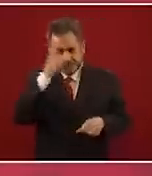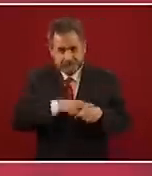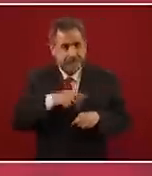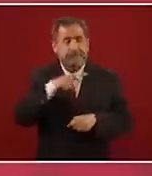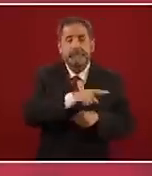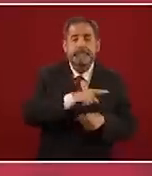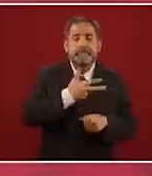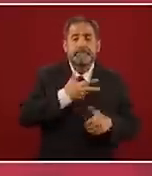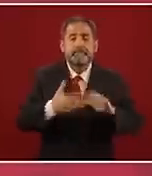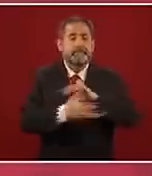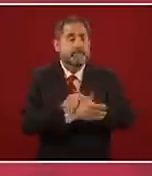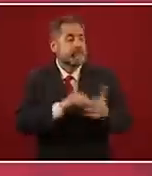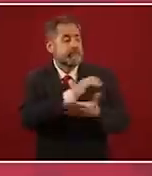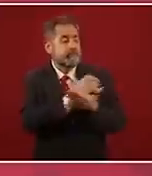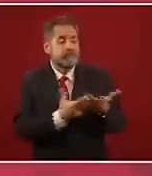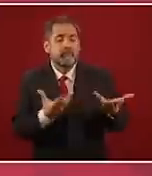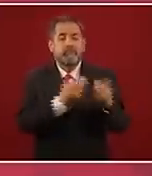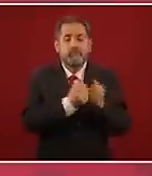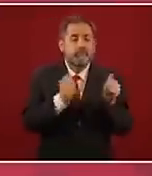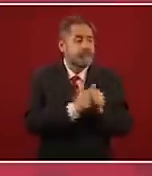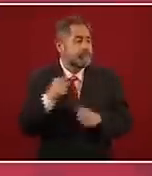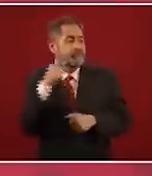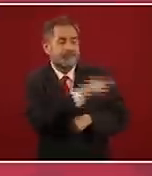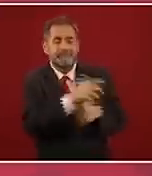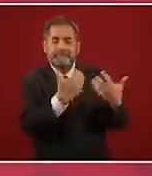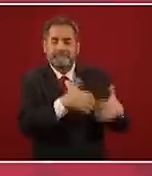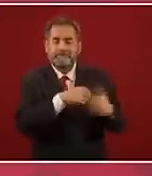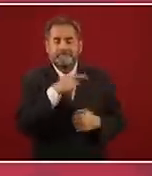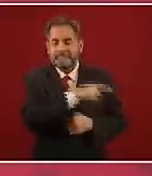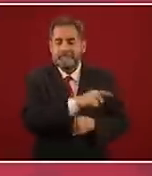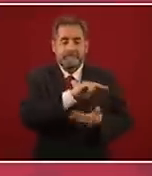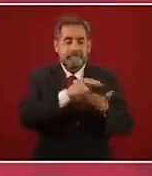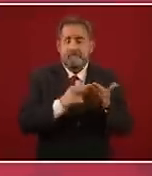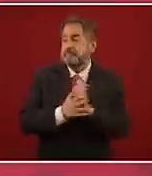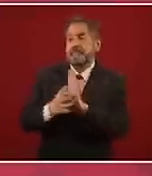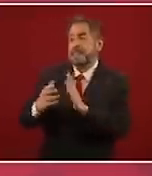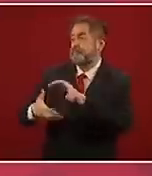convenio de esas características con una empresa. Por eso